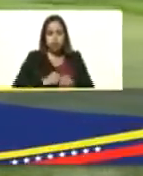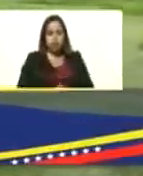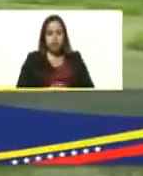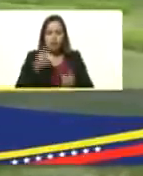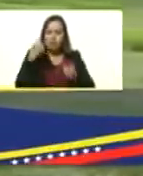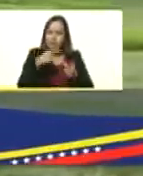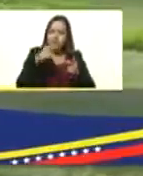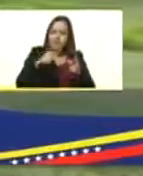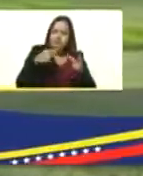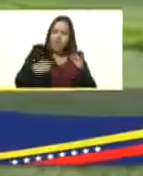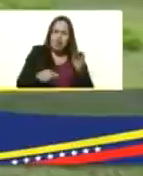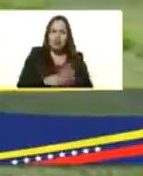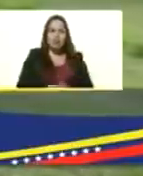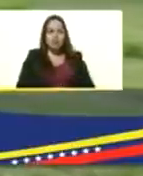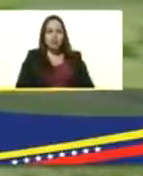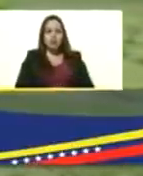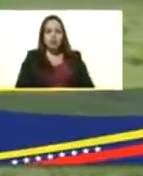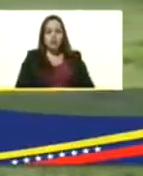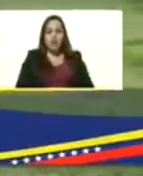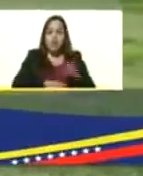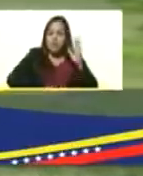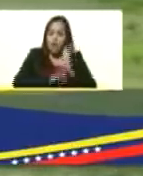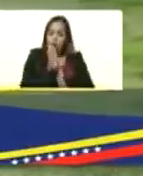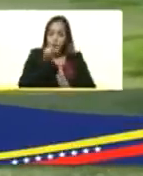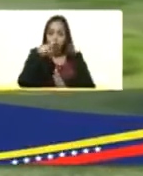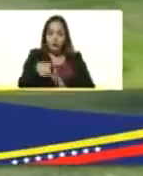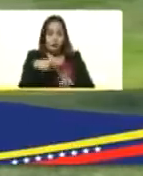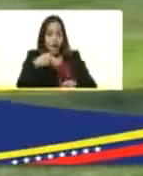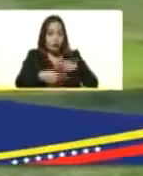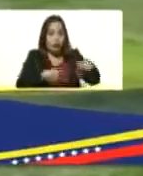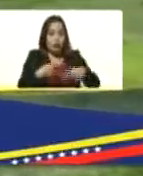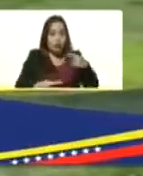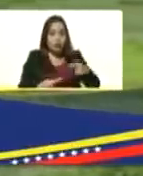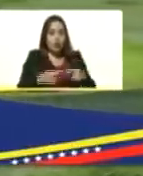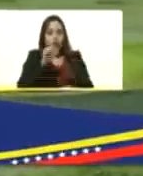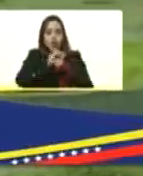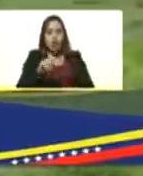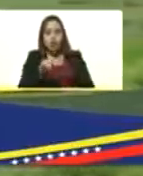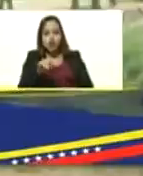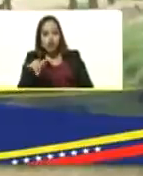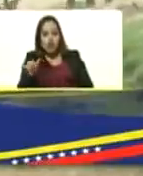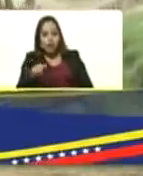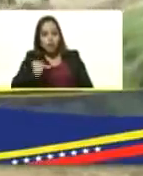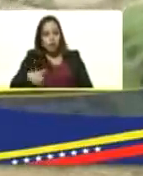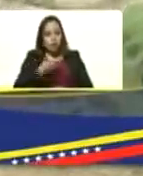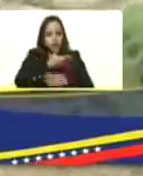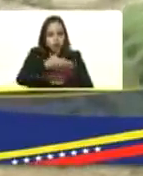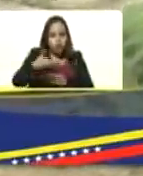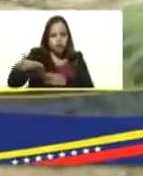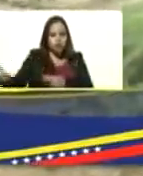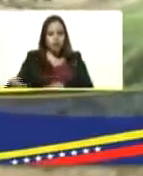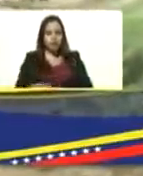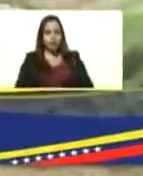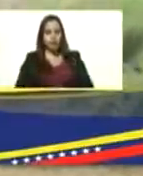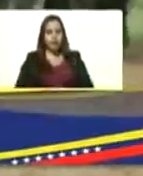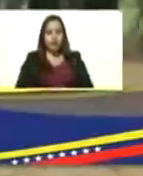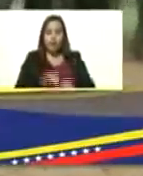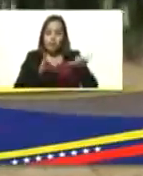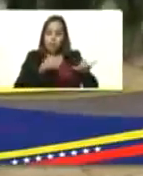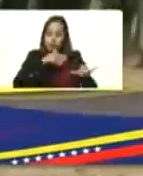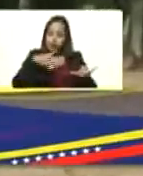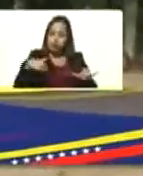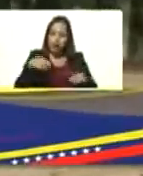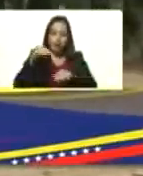ramas y los productos que se desarrollan a través del procesamiento de la soya para ser distribuidos por eso le indicamos